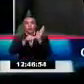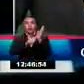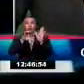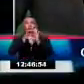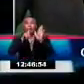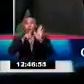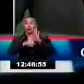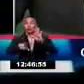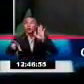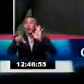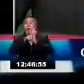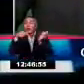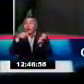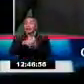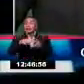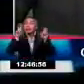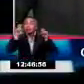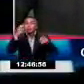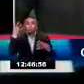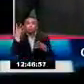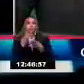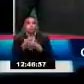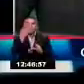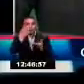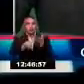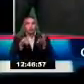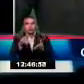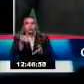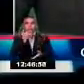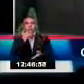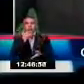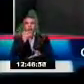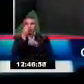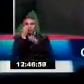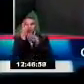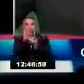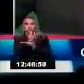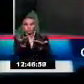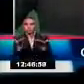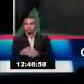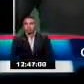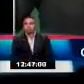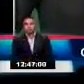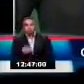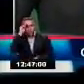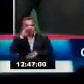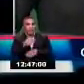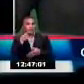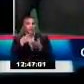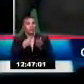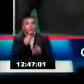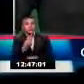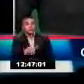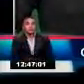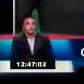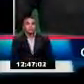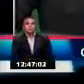integral penal relacionado con la detención por perjurio informa fabiola santana adelante buenas tardes escuchamos